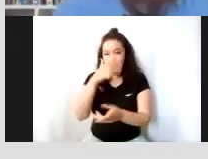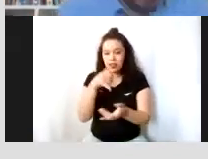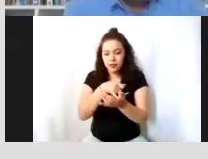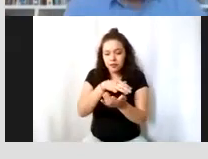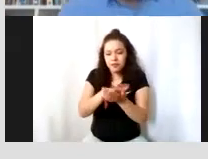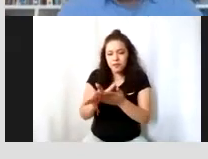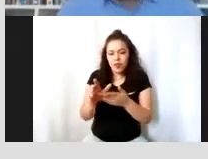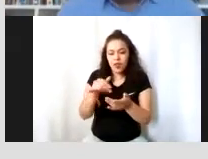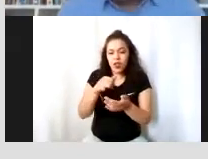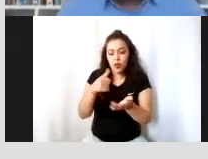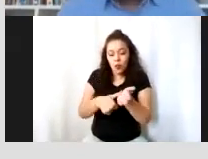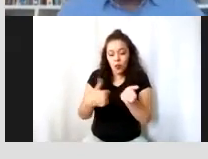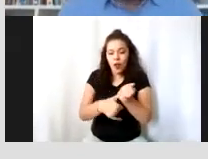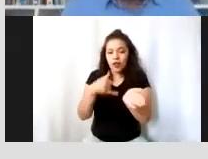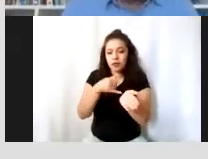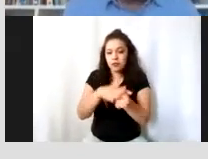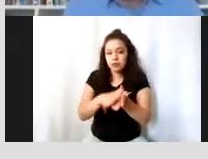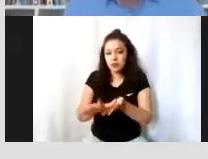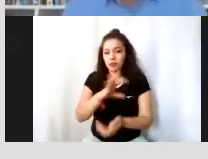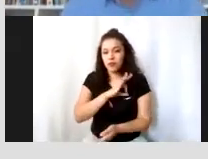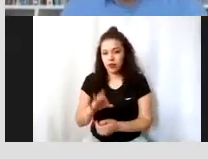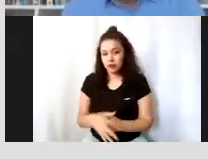nuestra huella digital. Entonces,